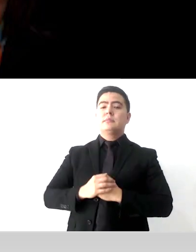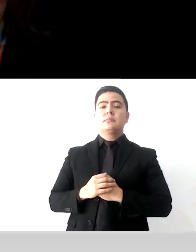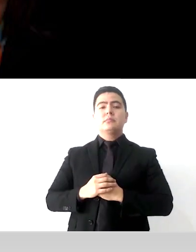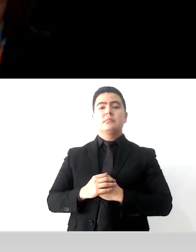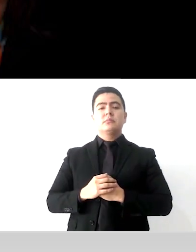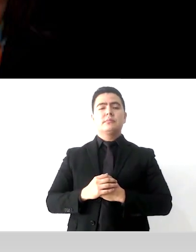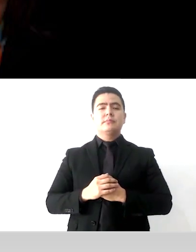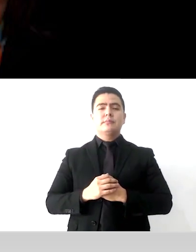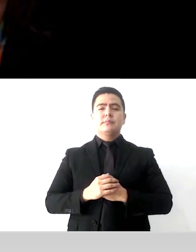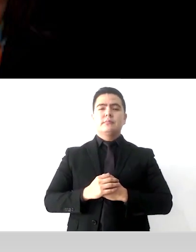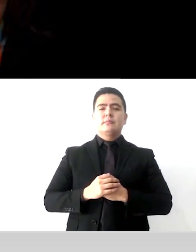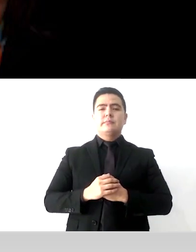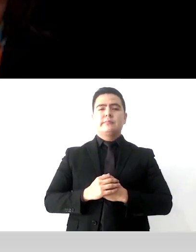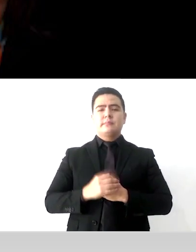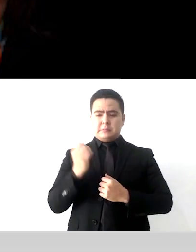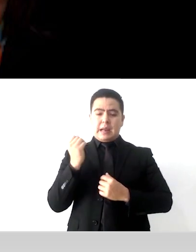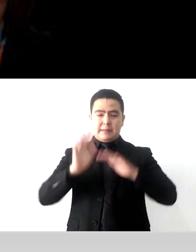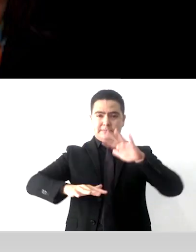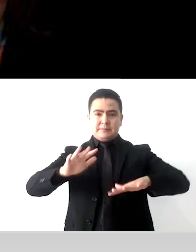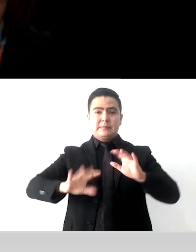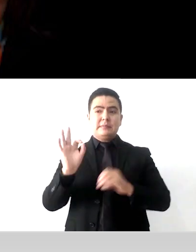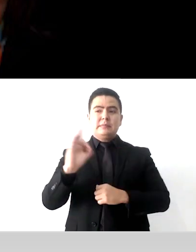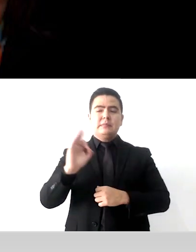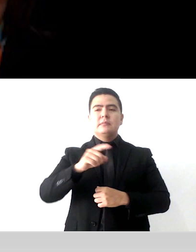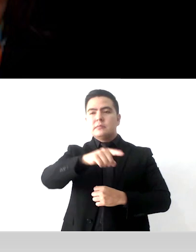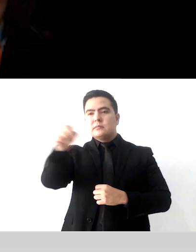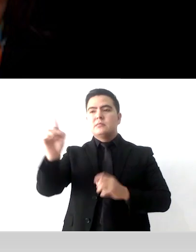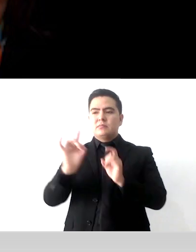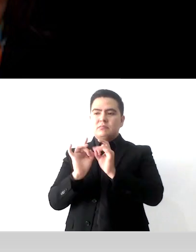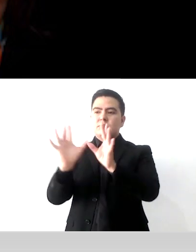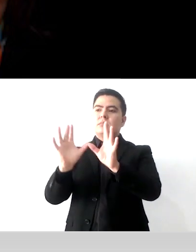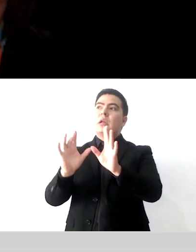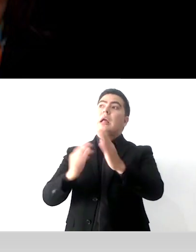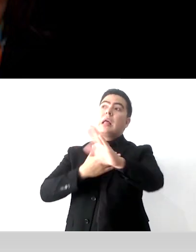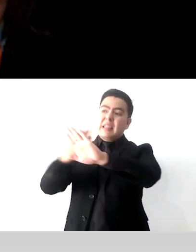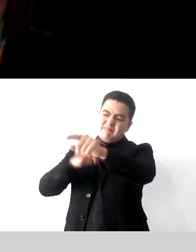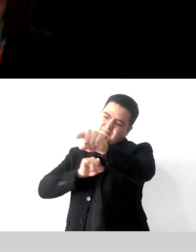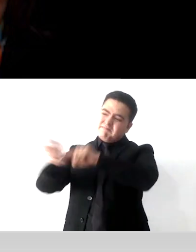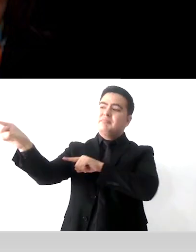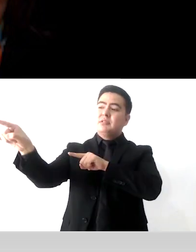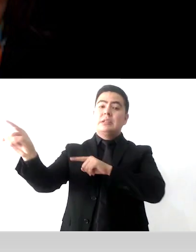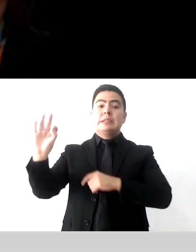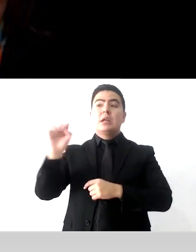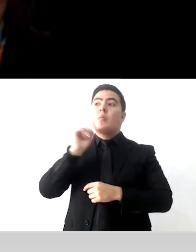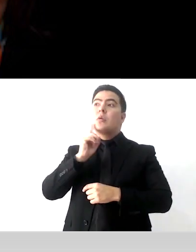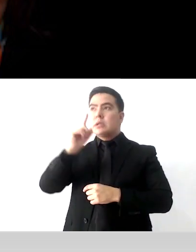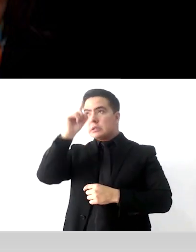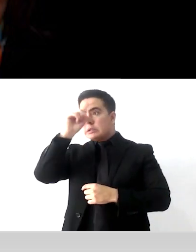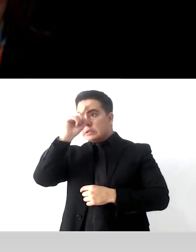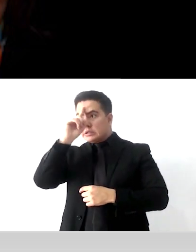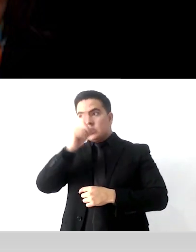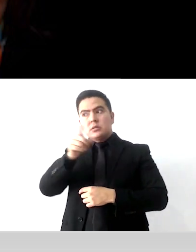casos en donde en espacios colegiados se han dado agresiones a a consejeras, a magistradas,